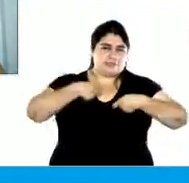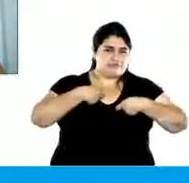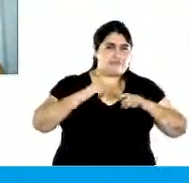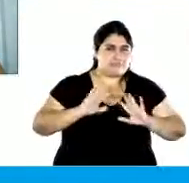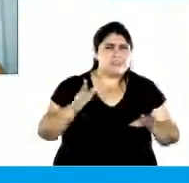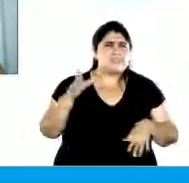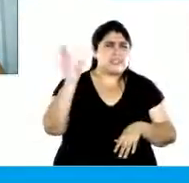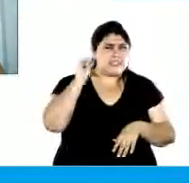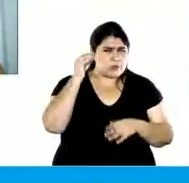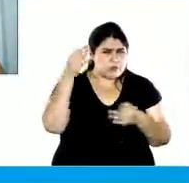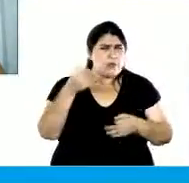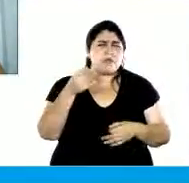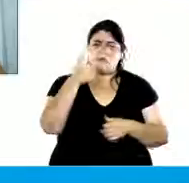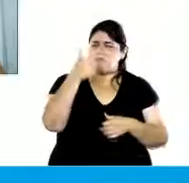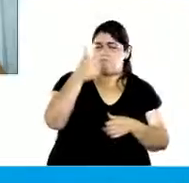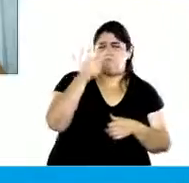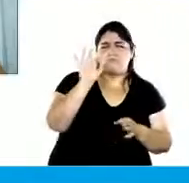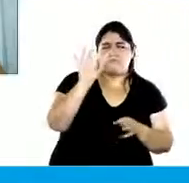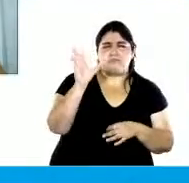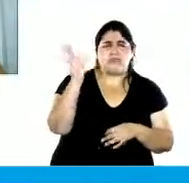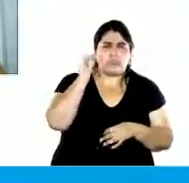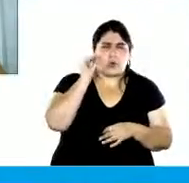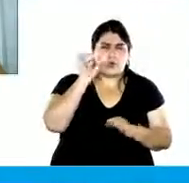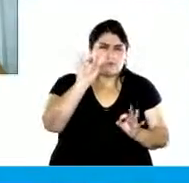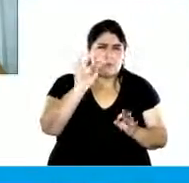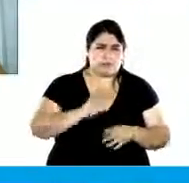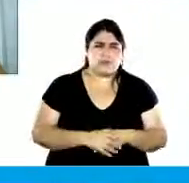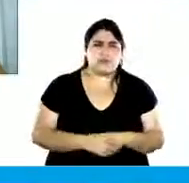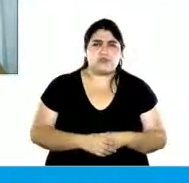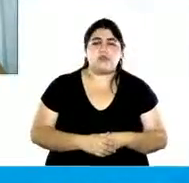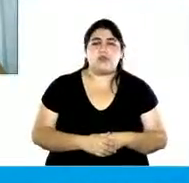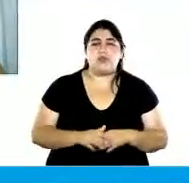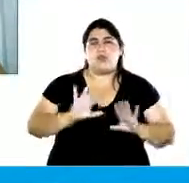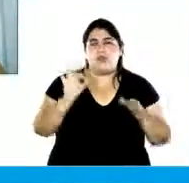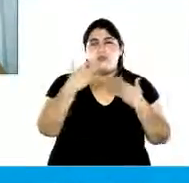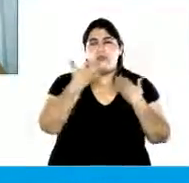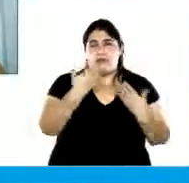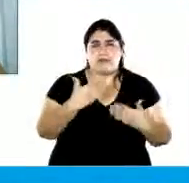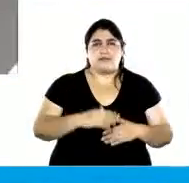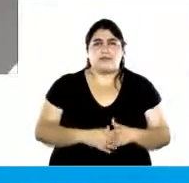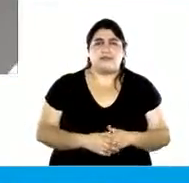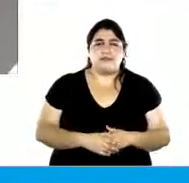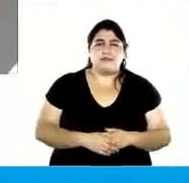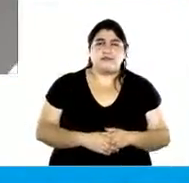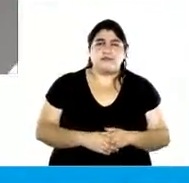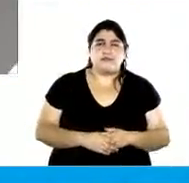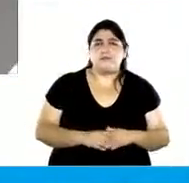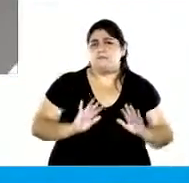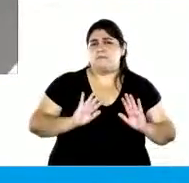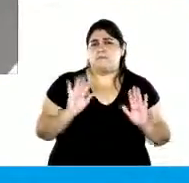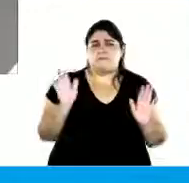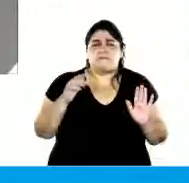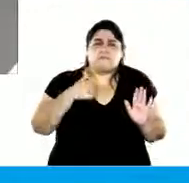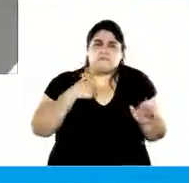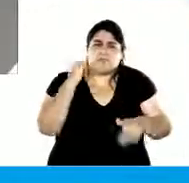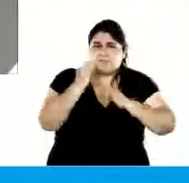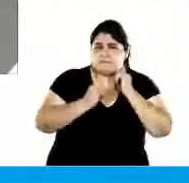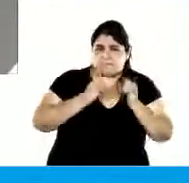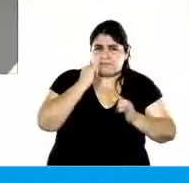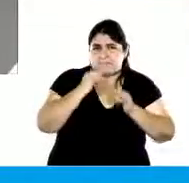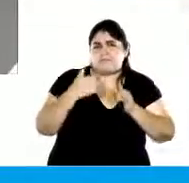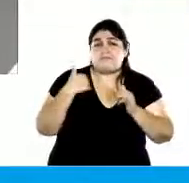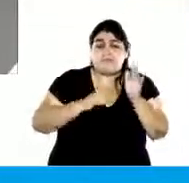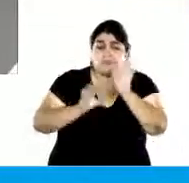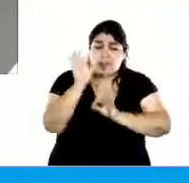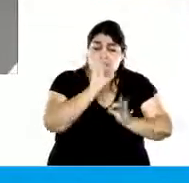bien ahí? Sí, diputado, lo escuchamos Sí. perfectamente. Bueno, gracias. Bueno, presidente, vamos a tratar este